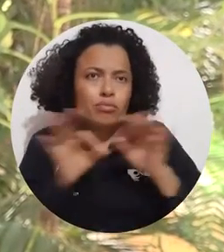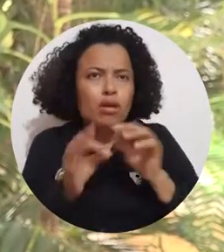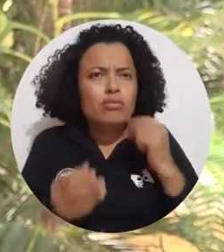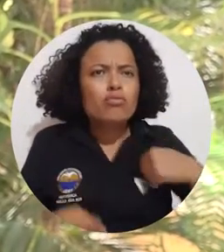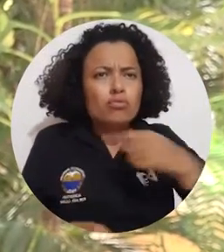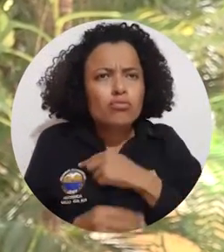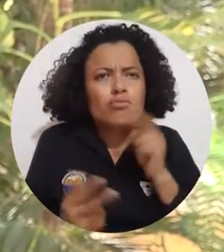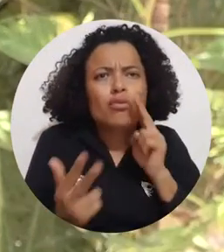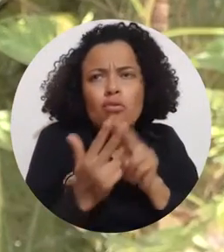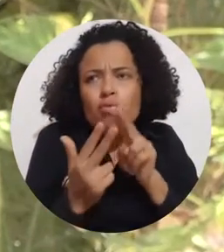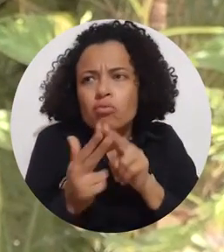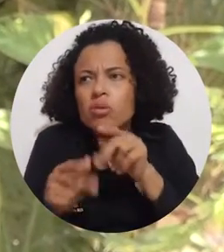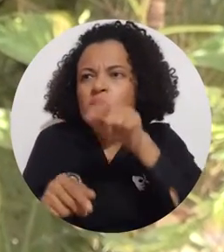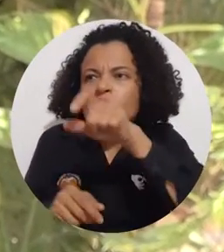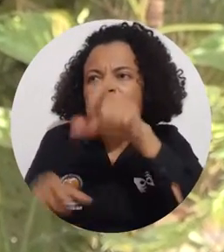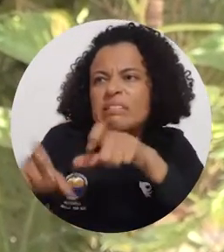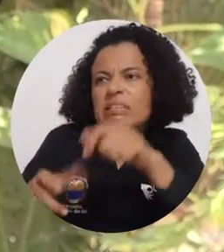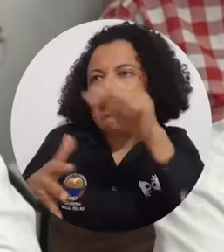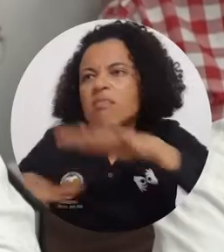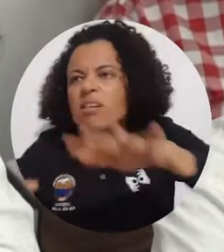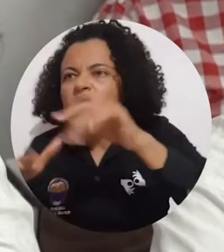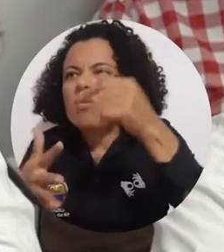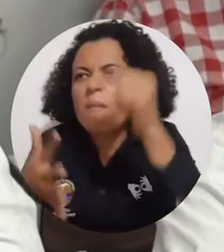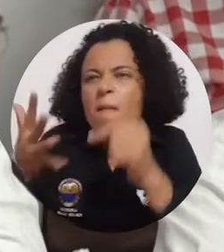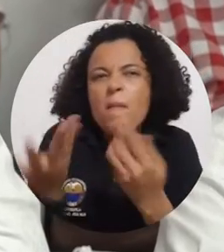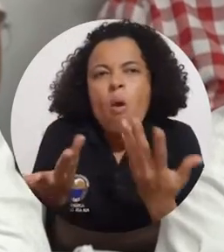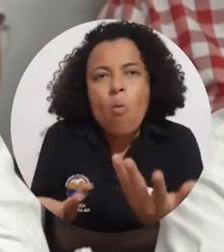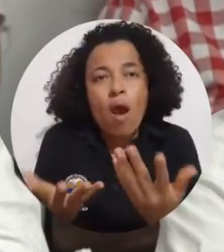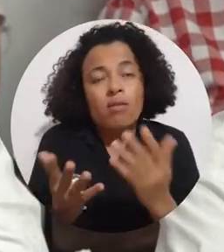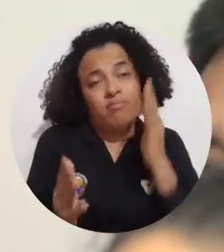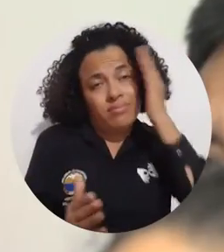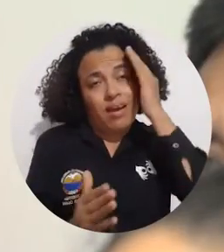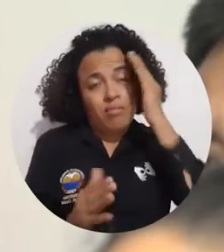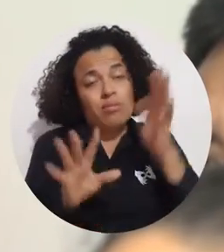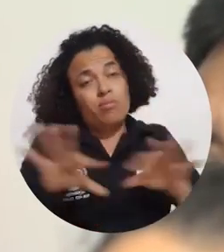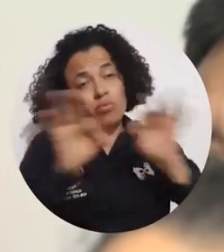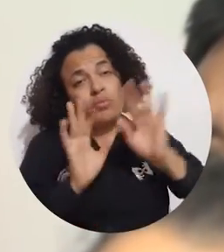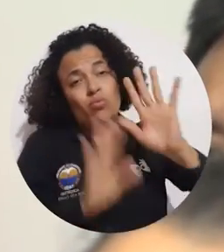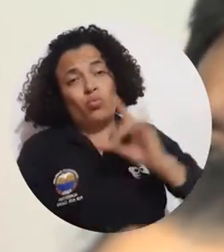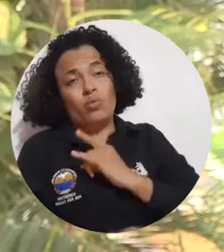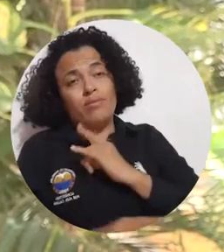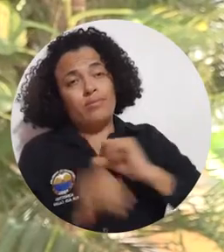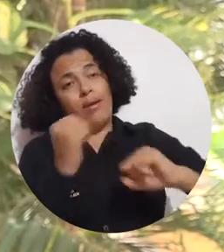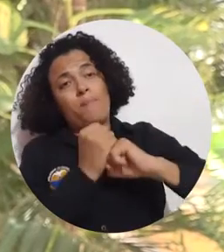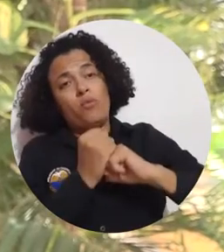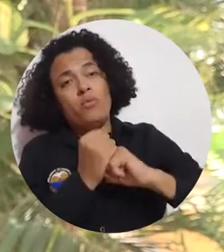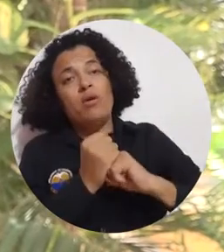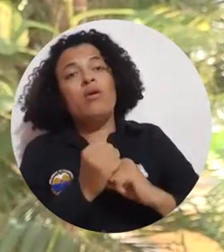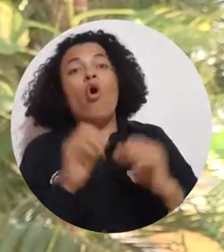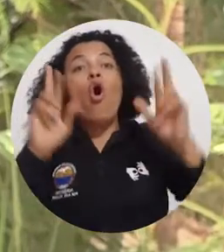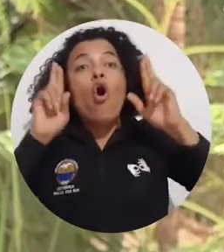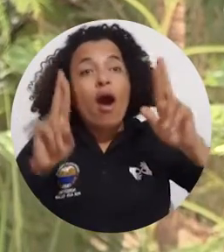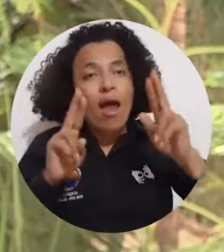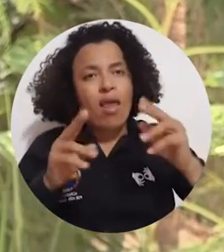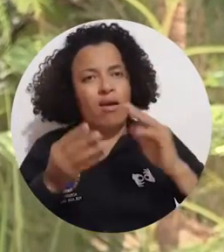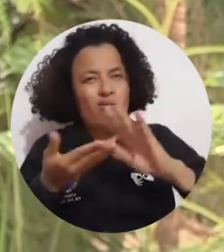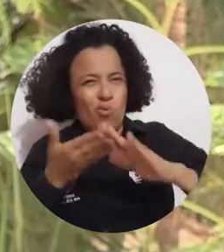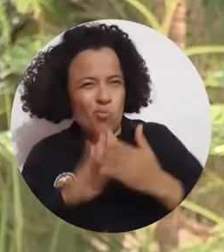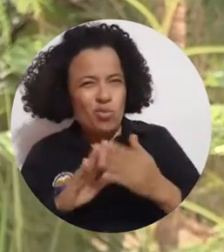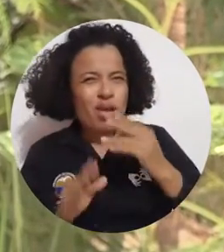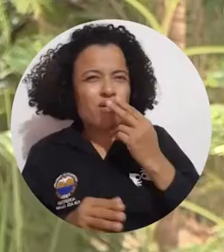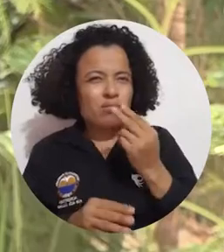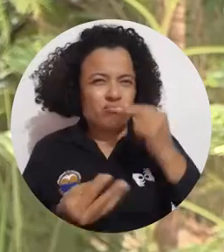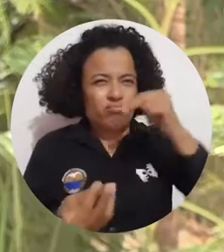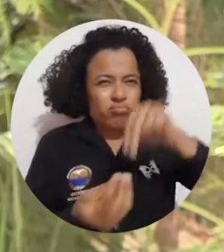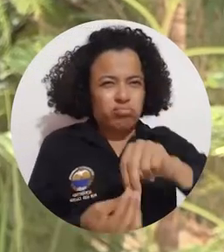ya que nosotros mismos sabemos las necesidades que hay dentro de nuestro territorio. Muy importante lo que está haciendo la universidad y ojalá que siga